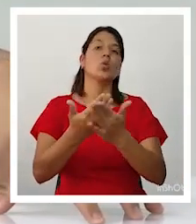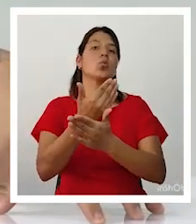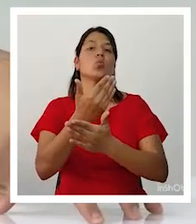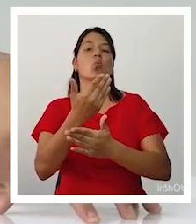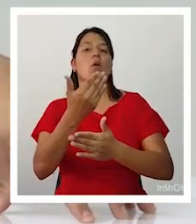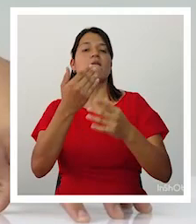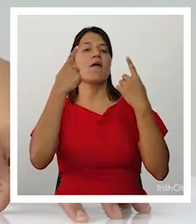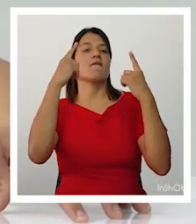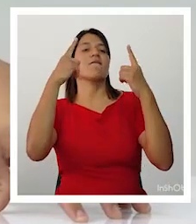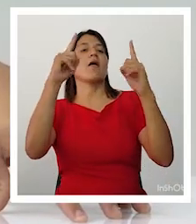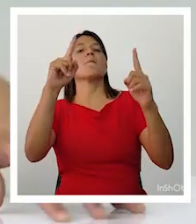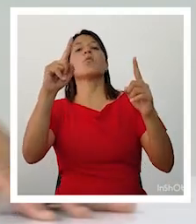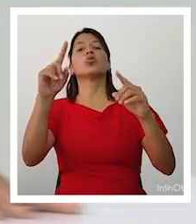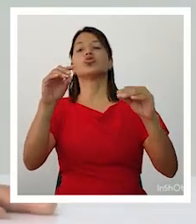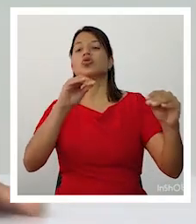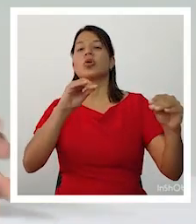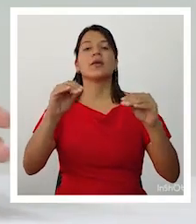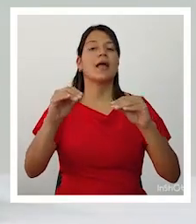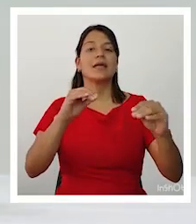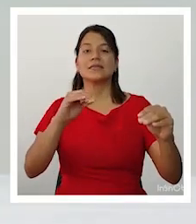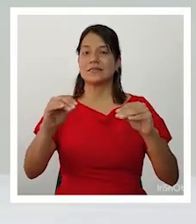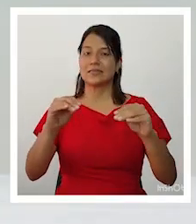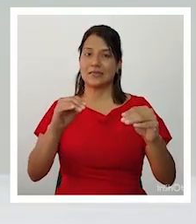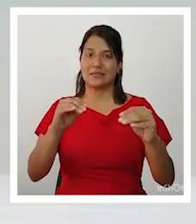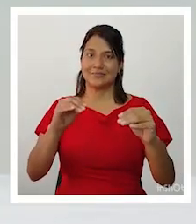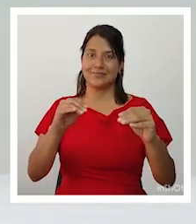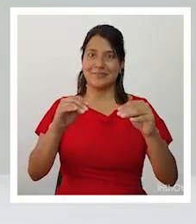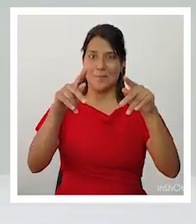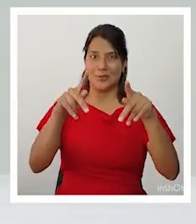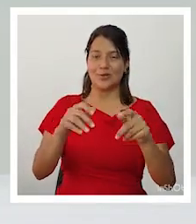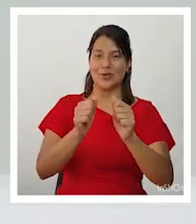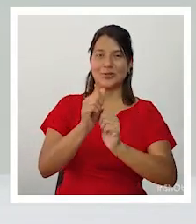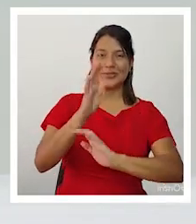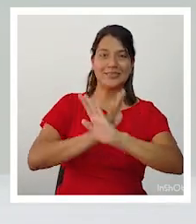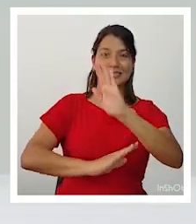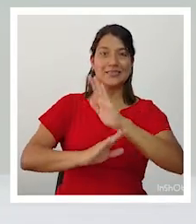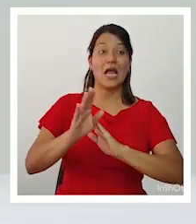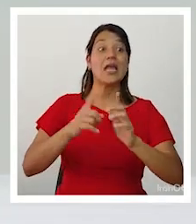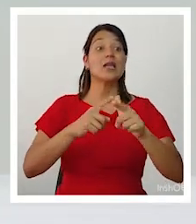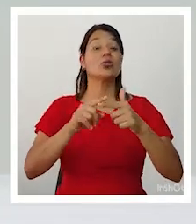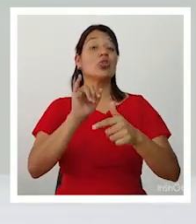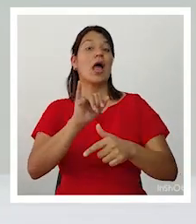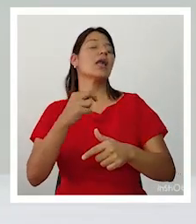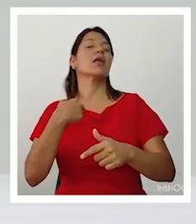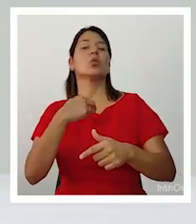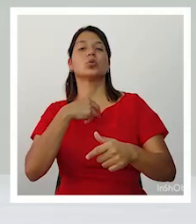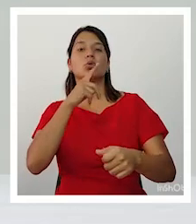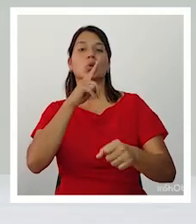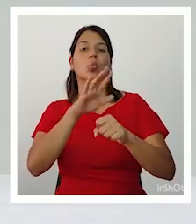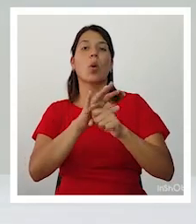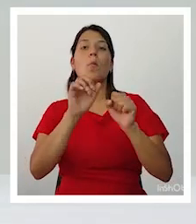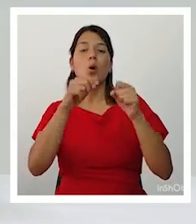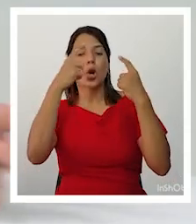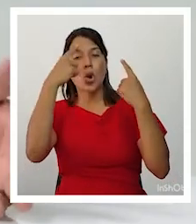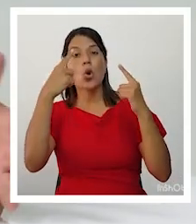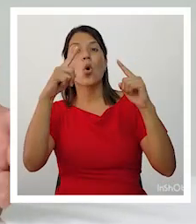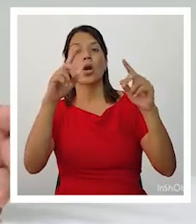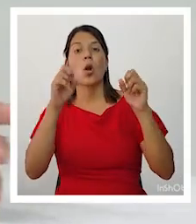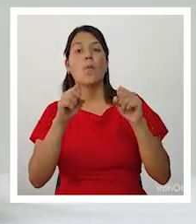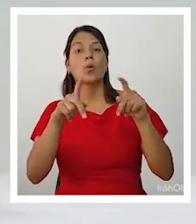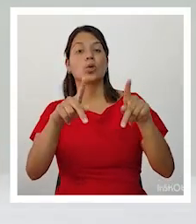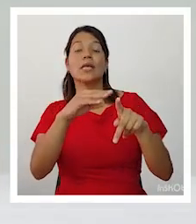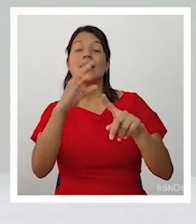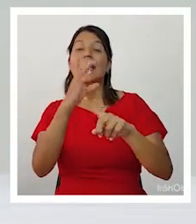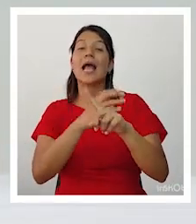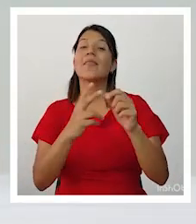danza contemporánea accesible. Entonces, de ahí es como nuestro compromiso, ¿verdad?, el poder también ir generando esos espacios y que cada vez